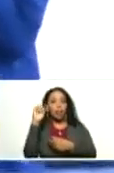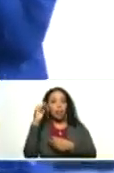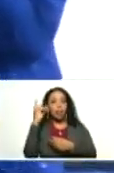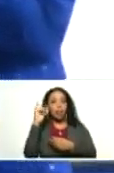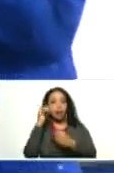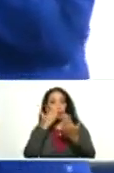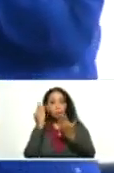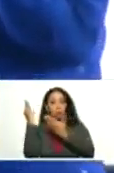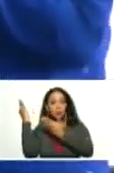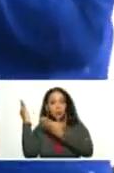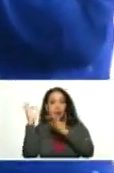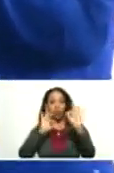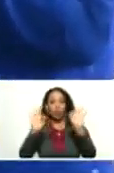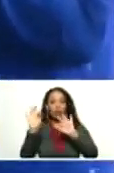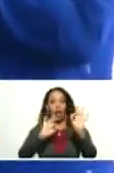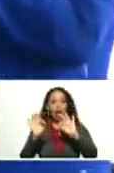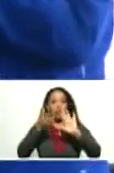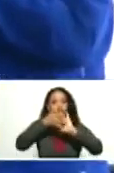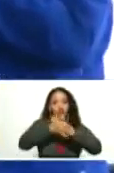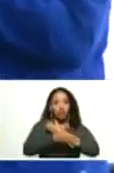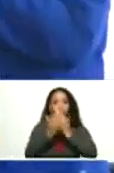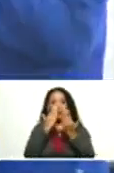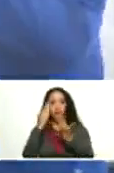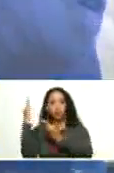Adelante. Bueno, adelante la representación.